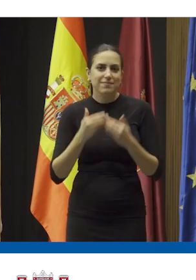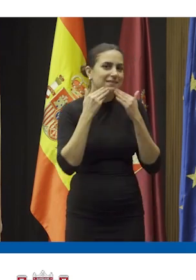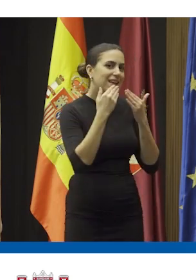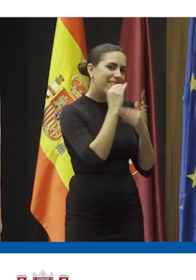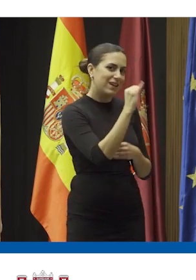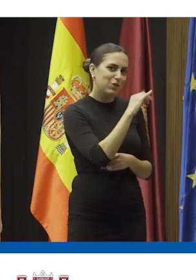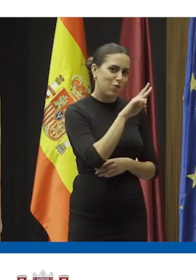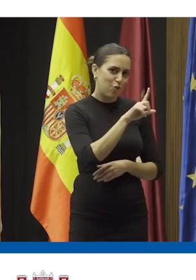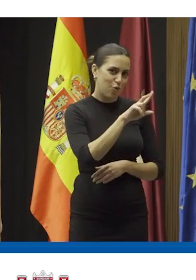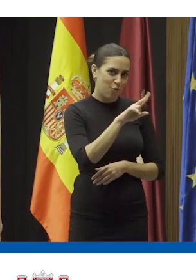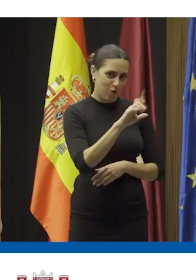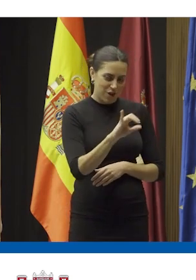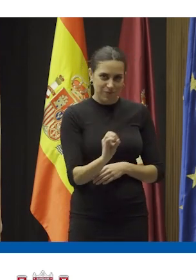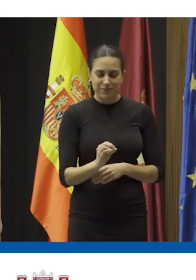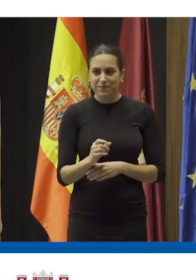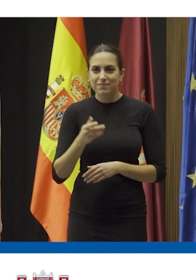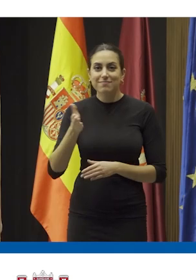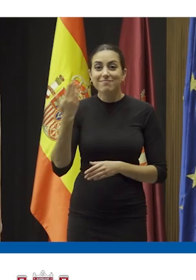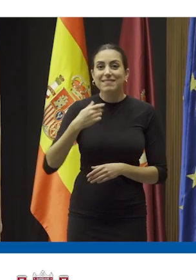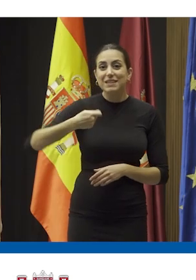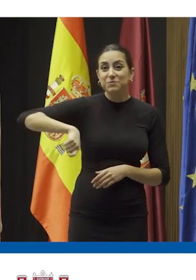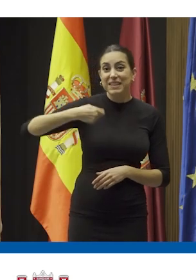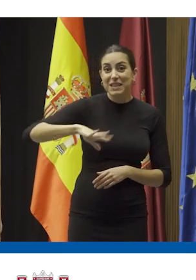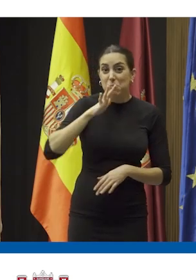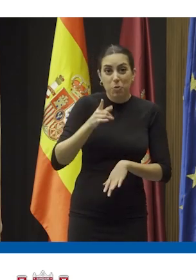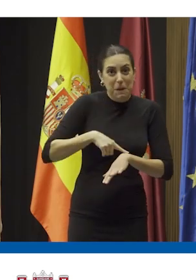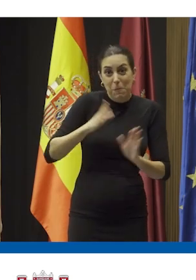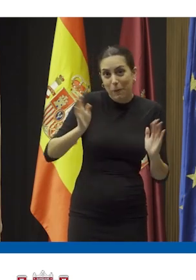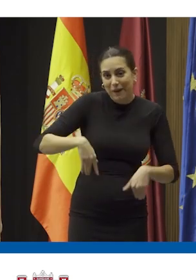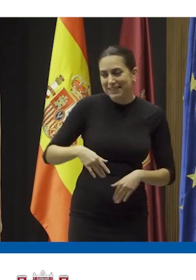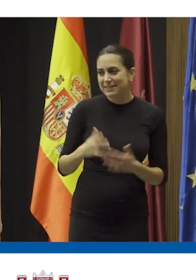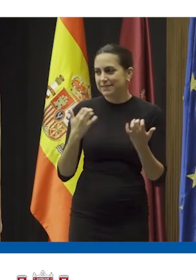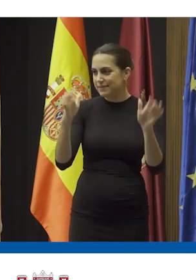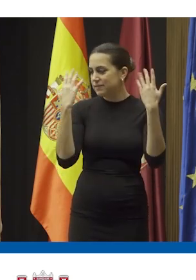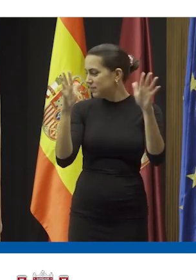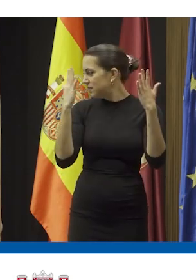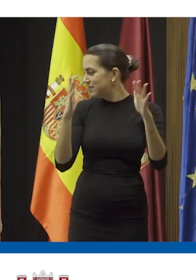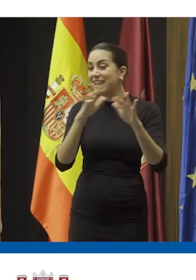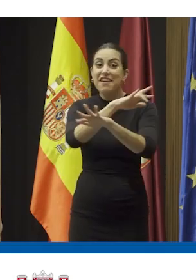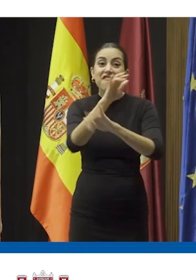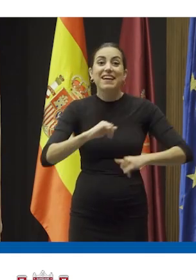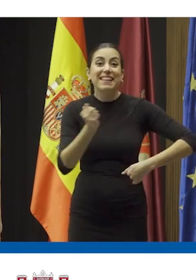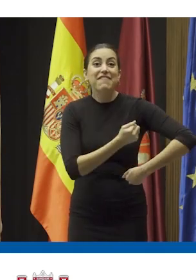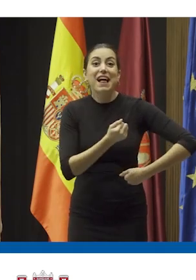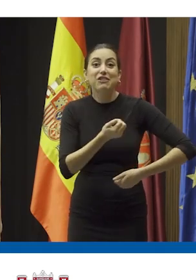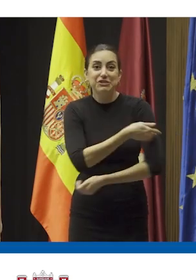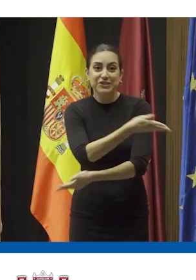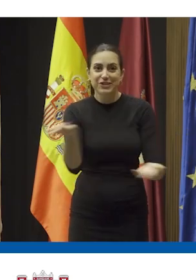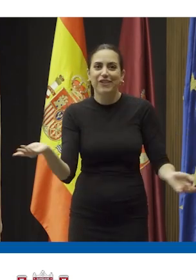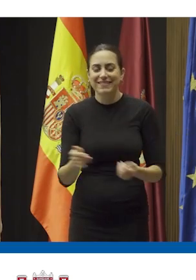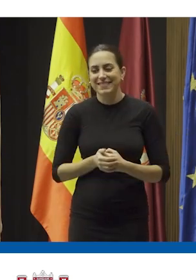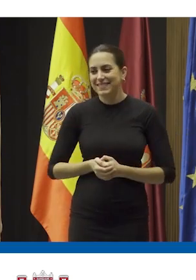presidente, para arribar. Nos hemos quedado sin tiempo ya. Gracias, amigos. Feliz Navidad a todos. Lo cual es estupendo.